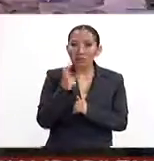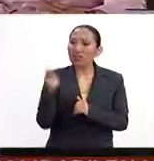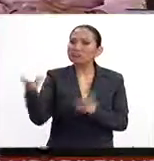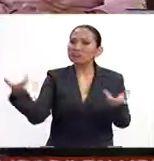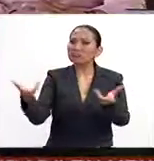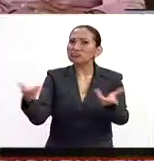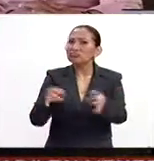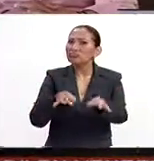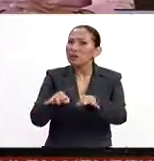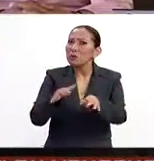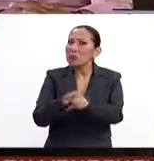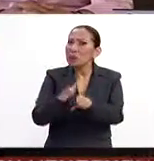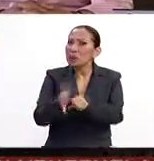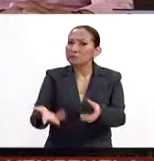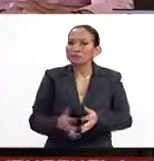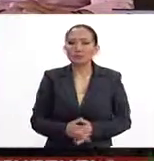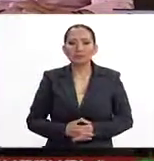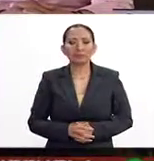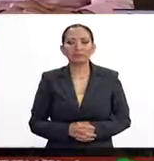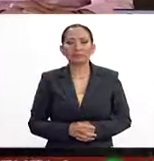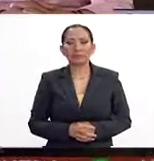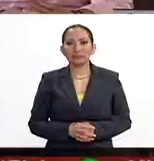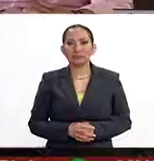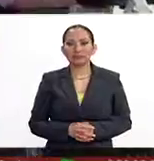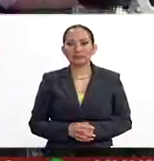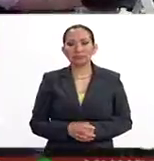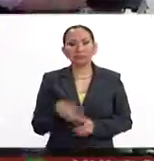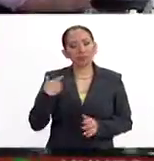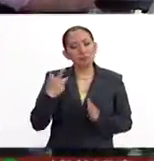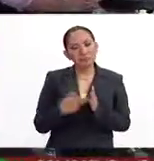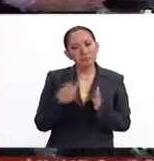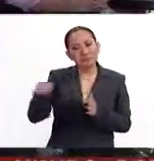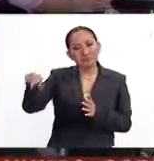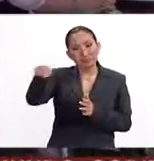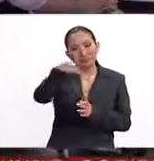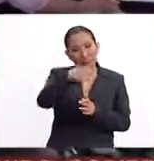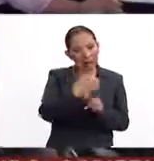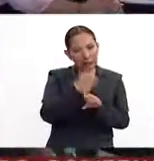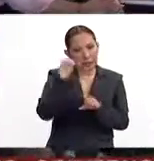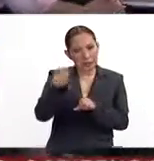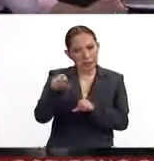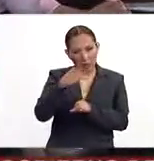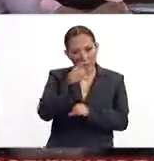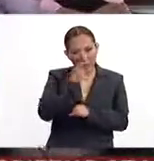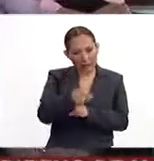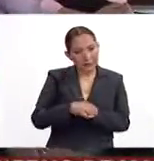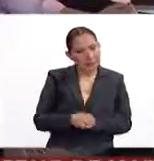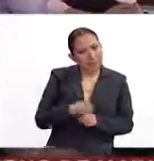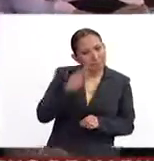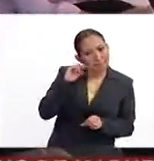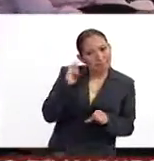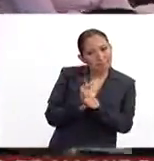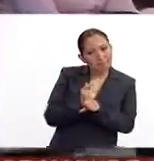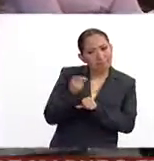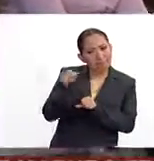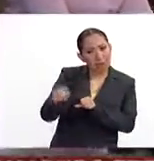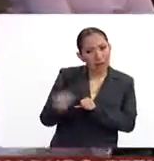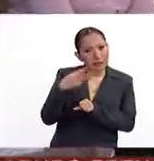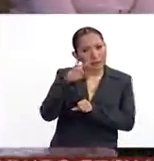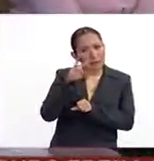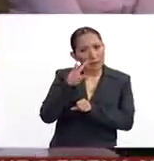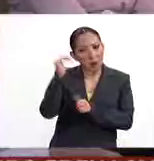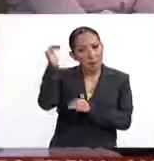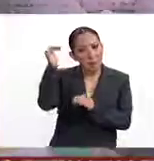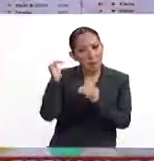en estos niveles de paz? Sí, pues constantemente en estos estados, justo como lo mencionabas ahorita, se reflejó